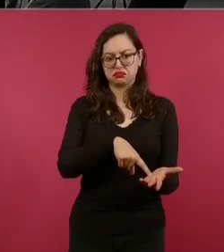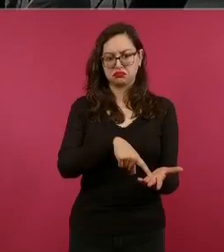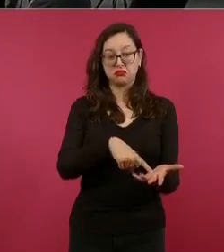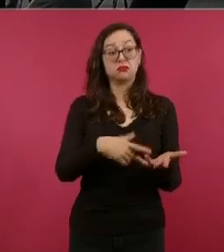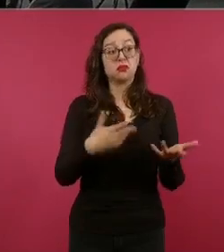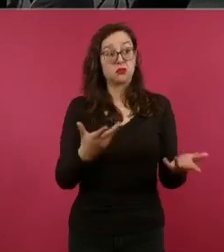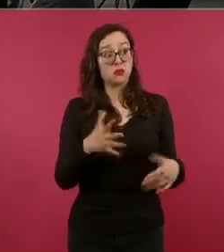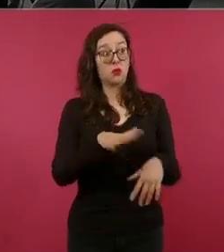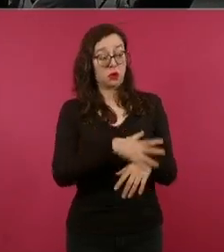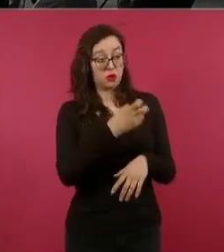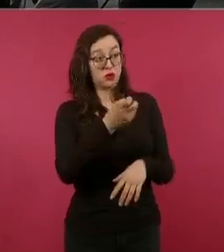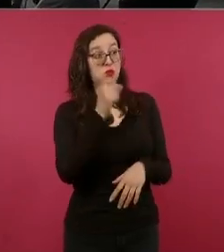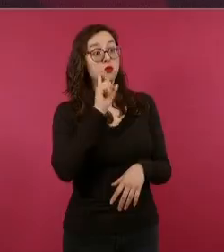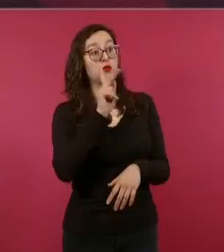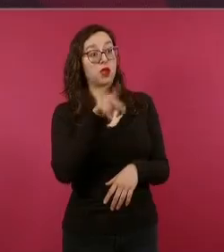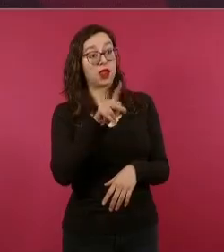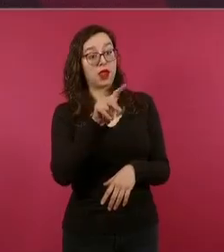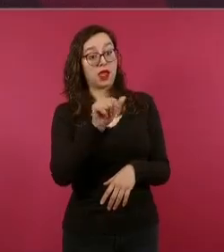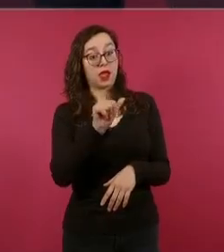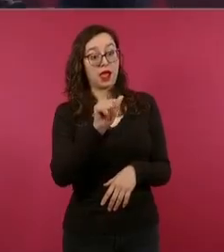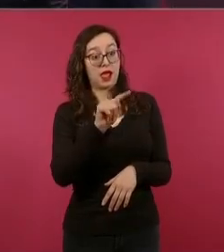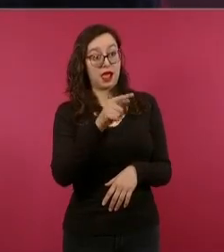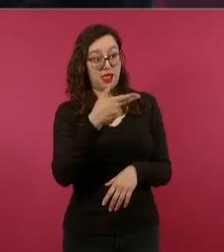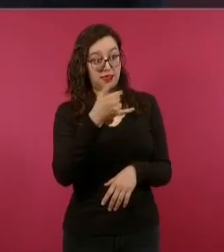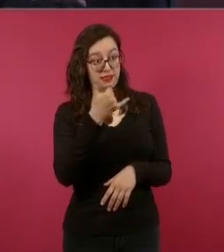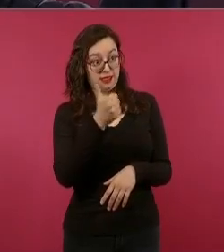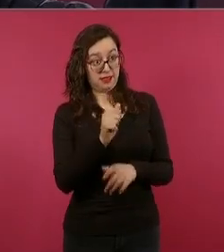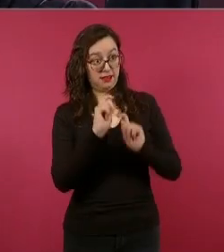propuso a Katia. A Katia. Katia Echazarreta. Pero